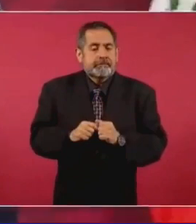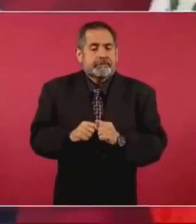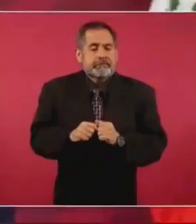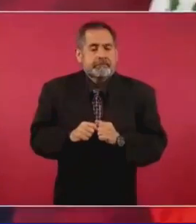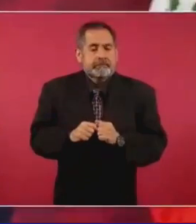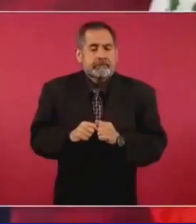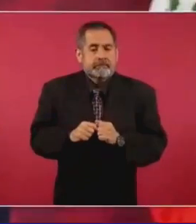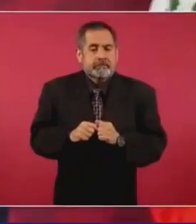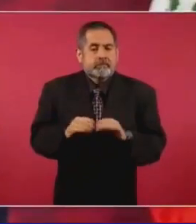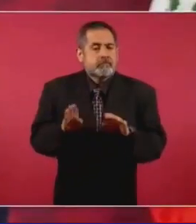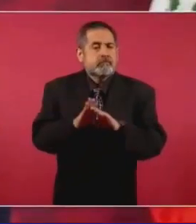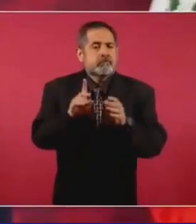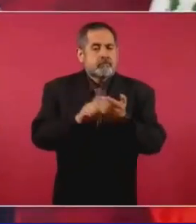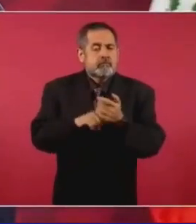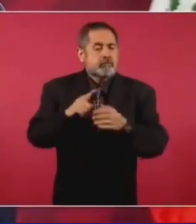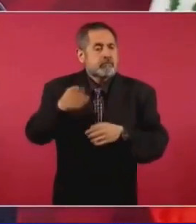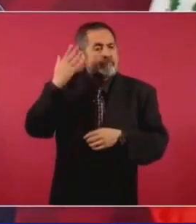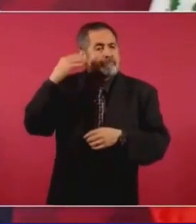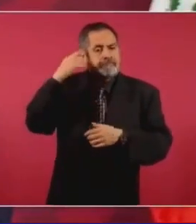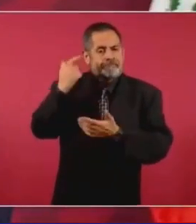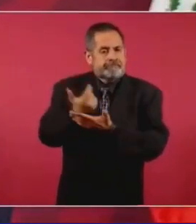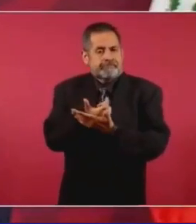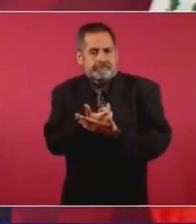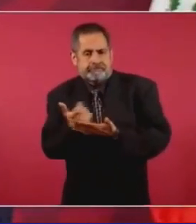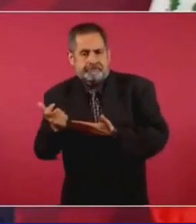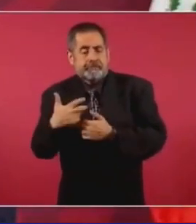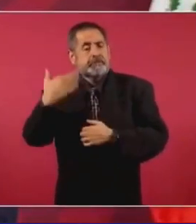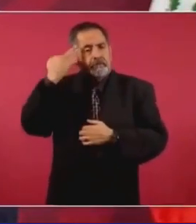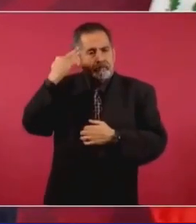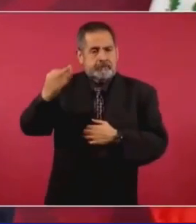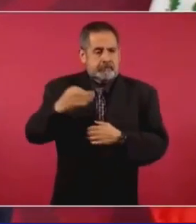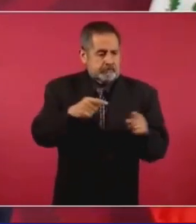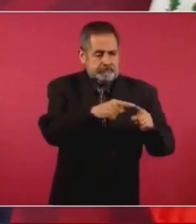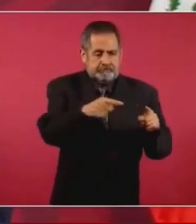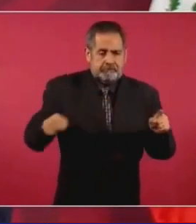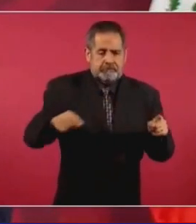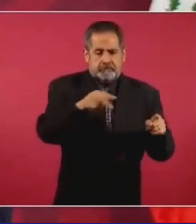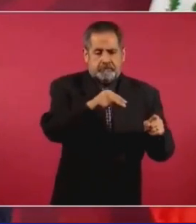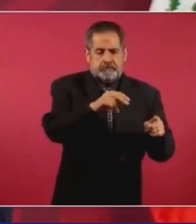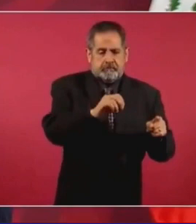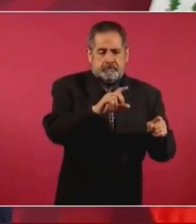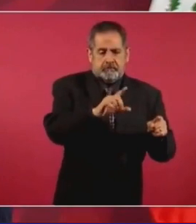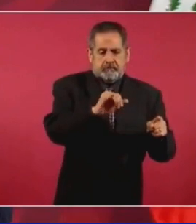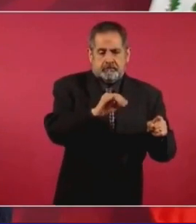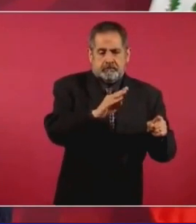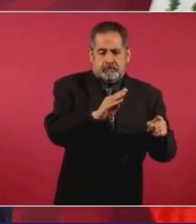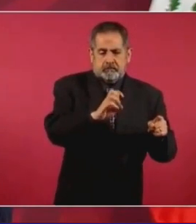se comportó el salario durante el periodo neoliberal